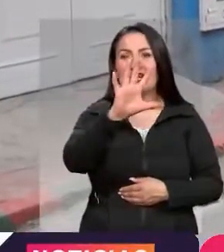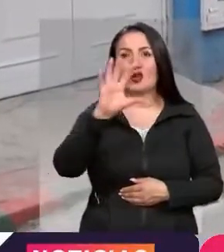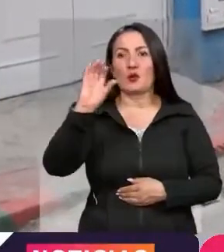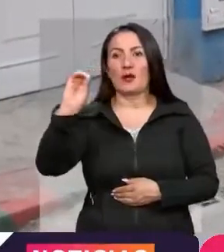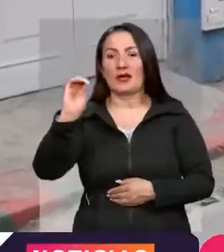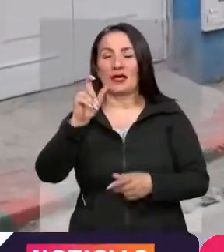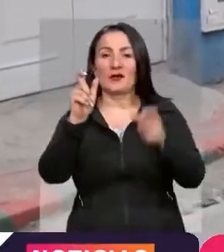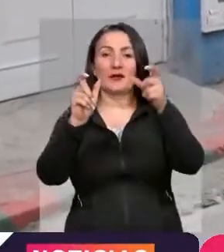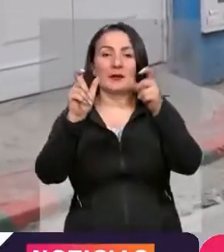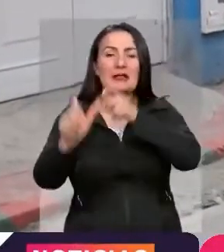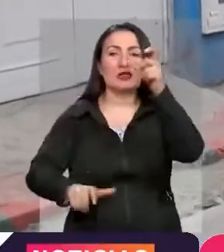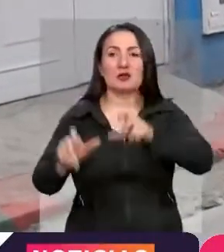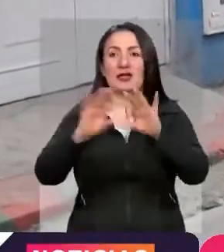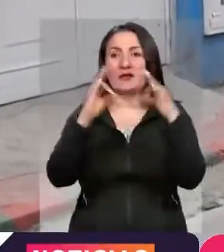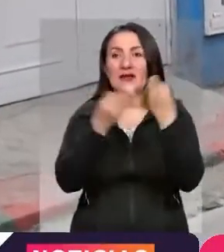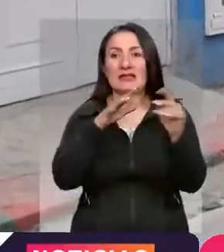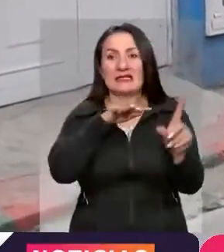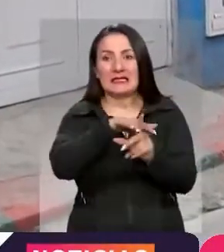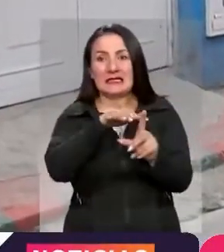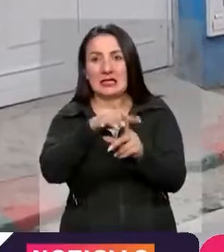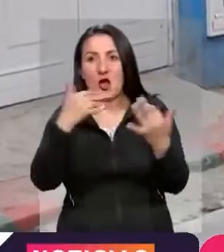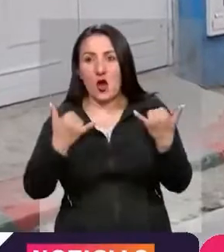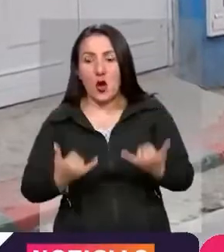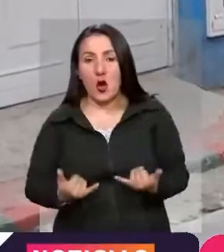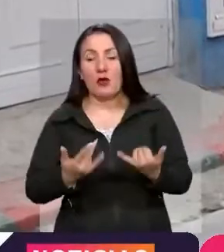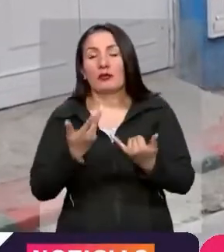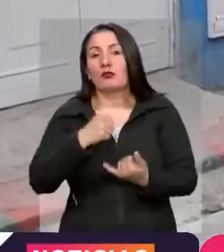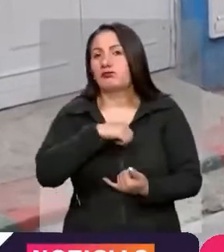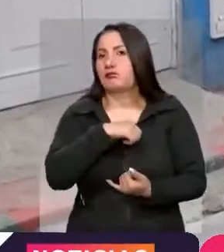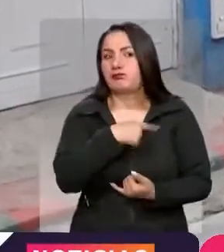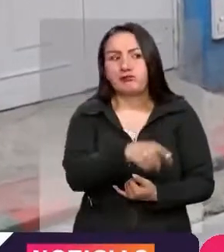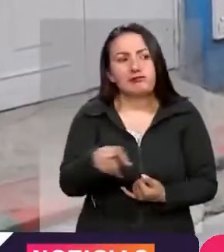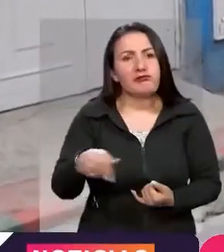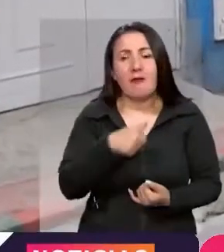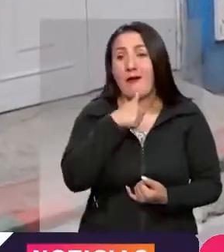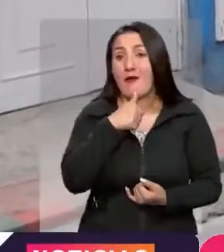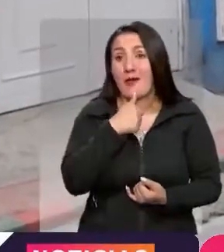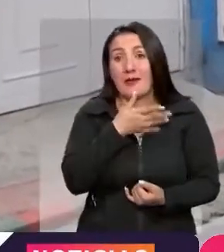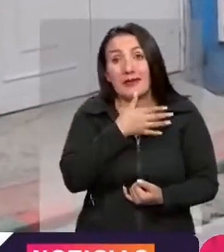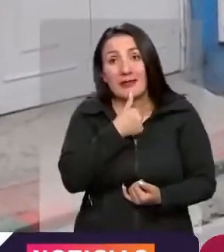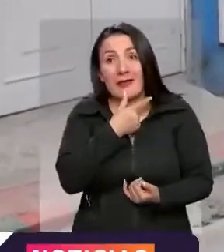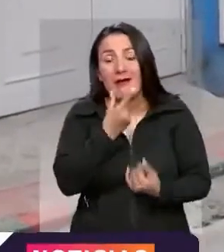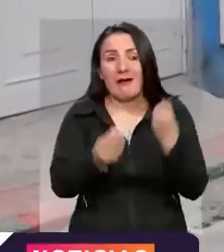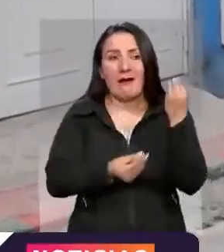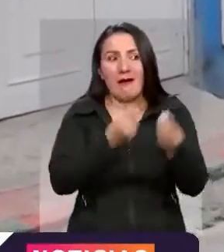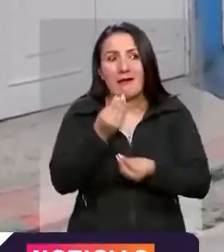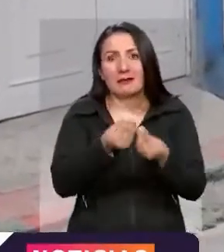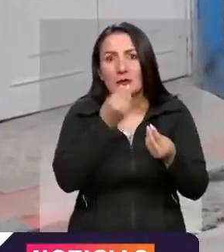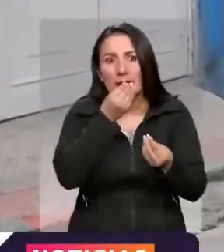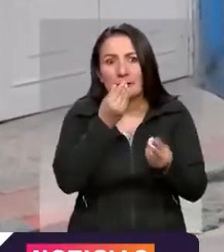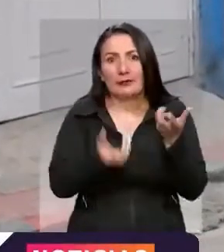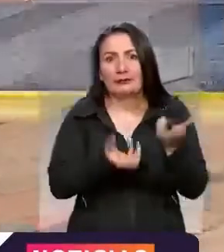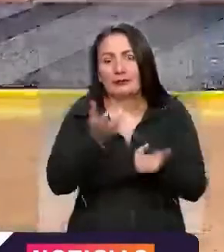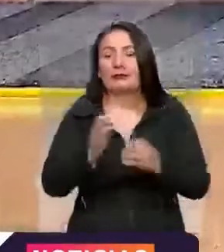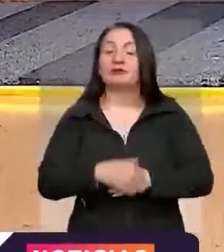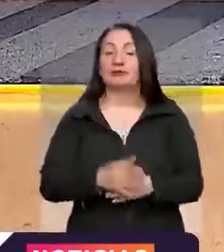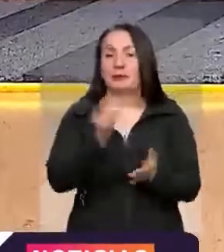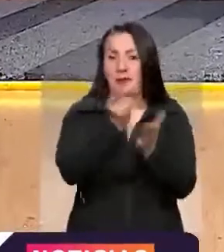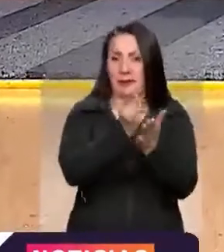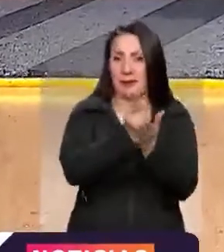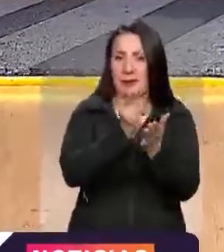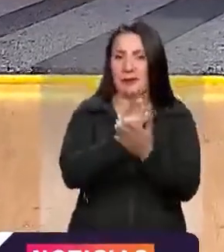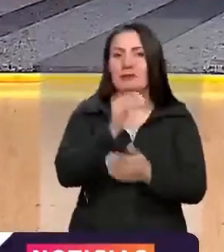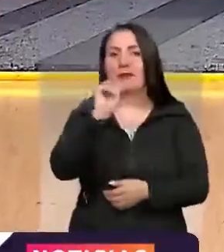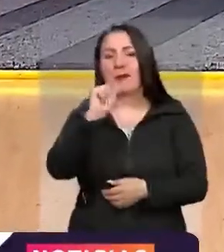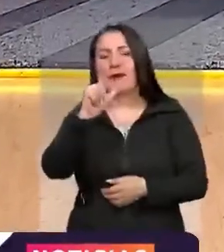estarían afectadas hoy nuevamente amanecieron sin agua lo cual entorpece sus actividades diarias desde usme Alexander